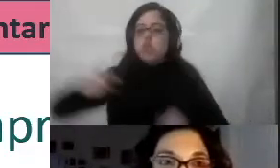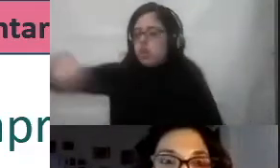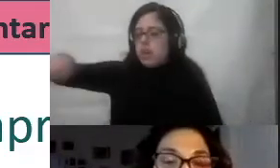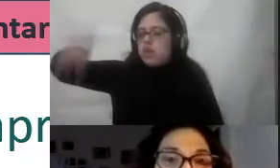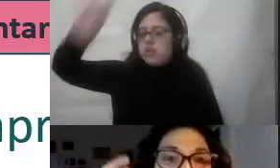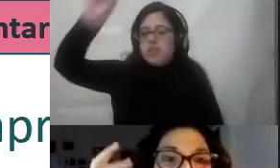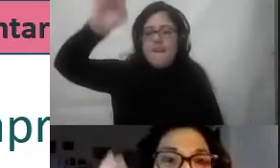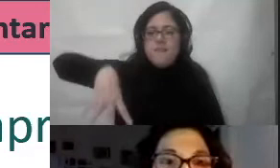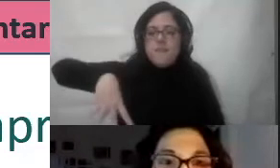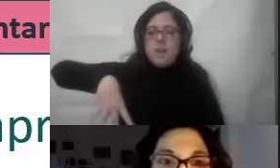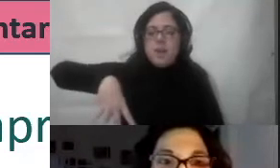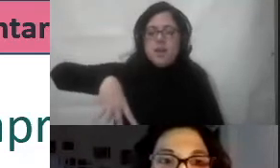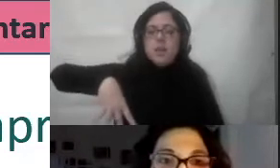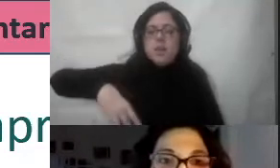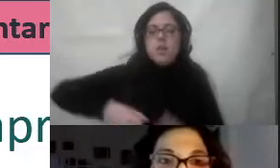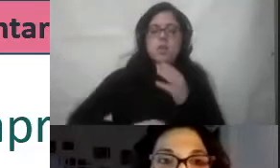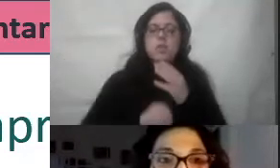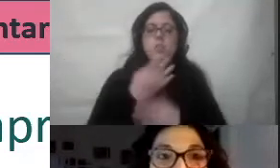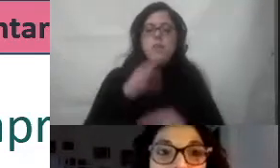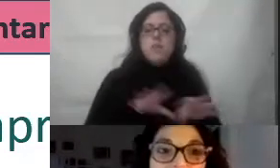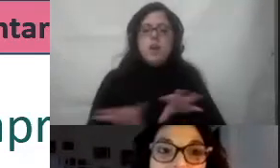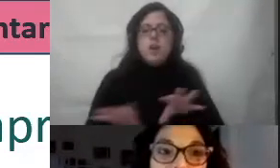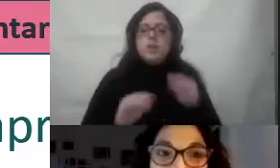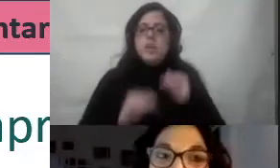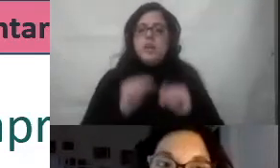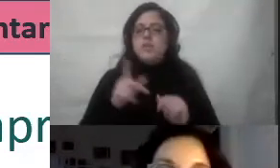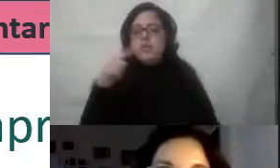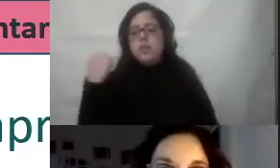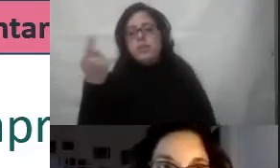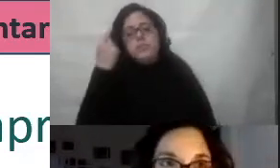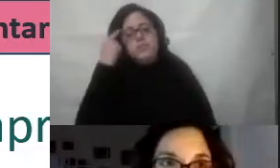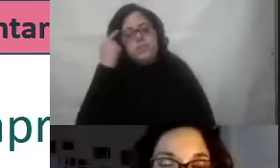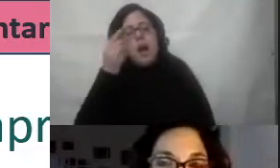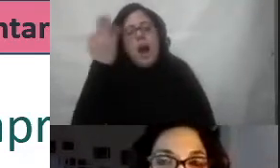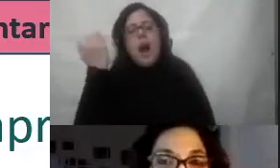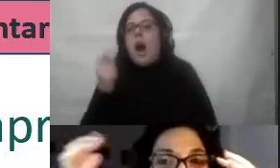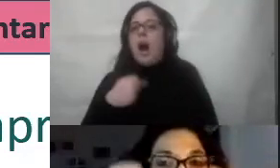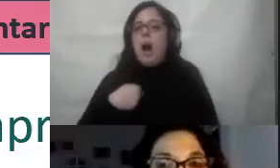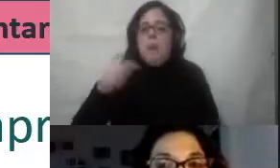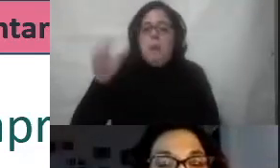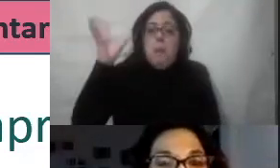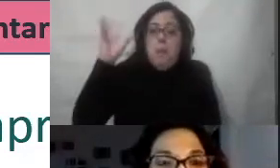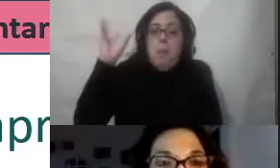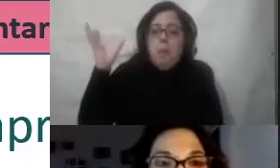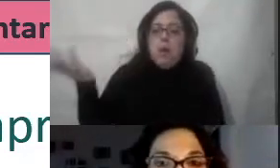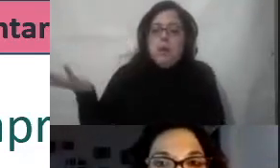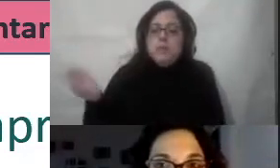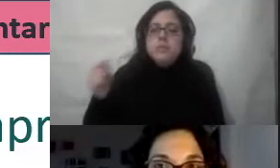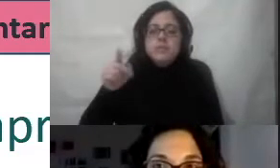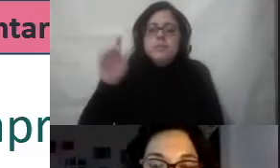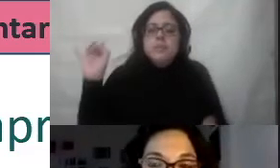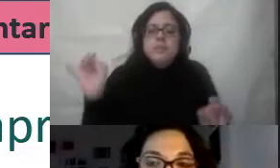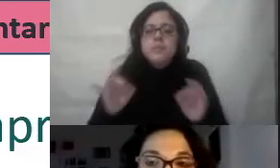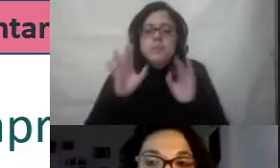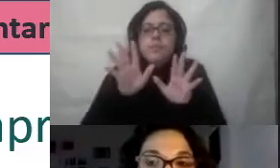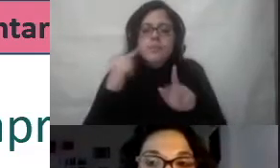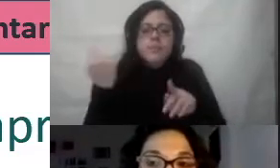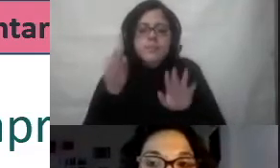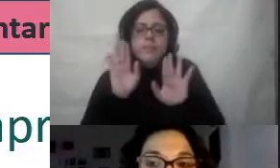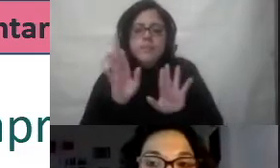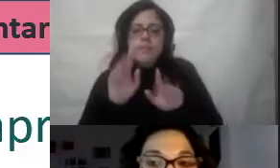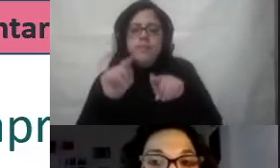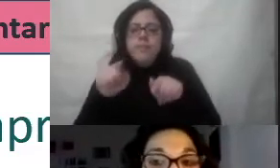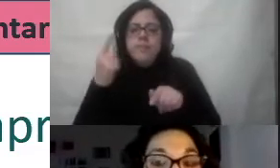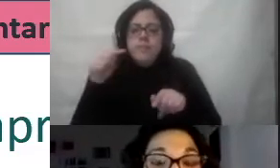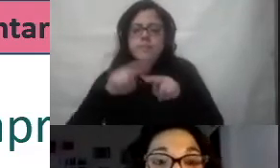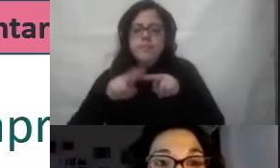escuchado, con estas nuevas cosas donde uno dice, ¡ah, yo no entendía eso!, ¿ya? Eso es lo que uno esperaría en esta otra fase. ¿Qué vamos a hacer